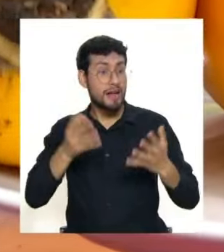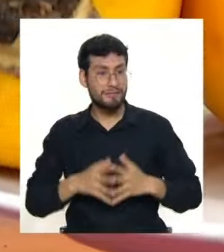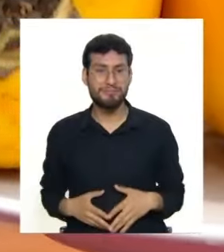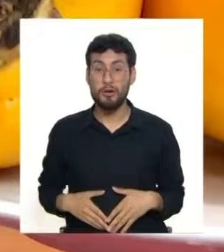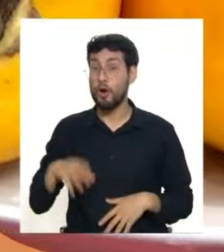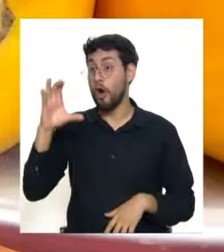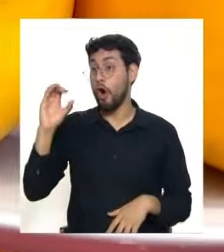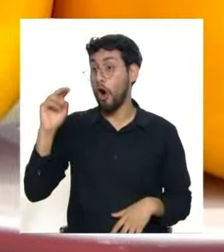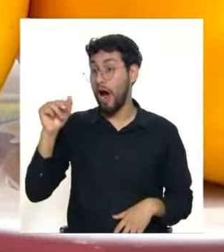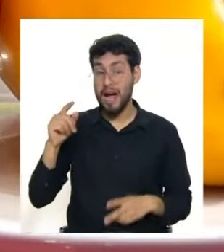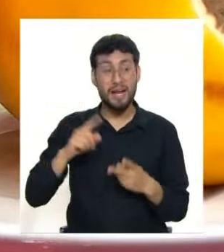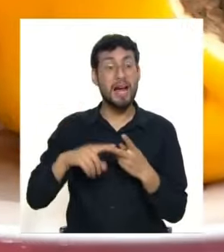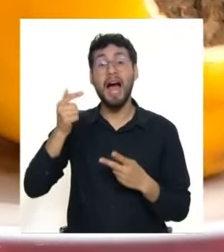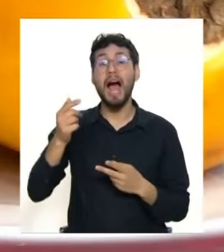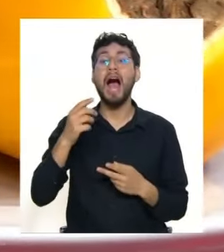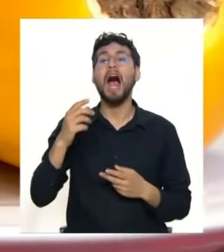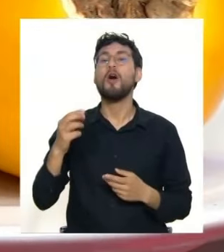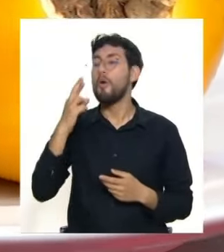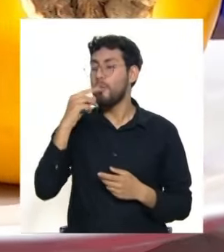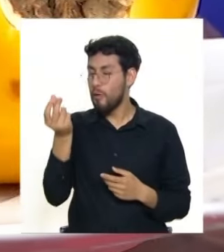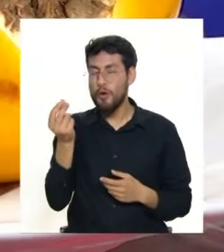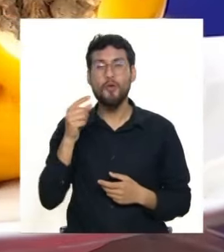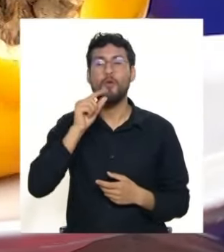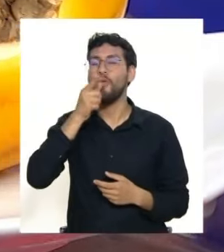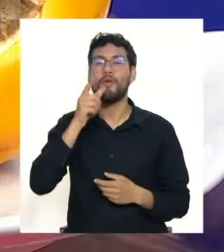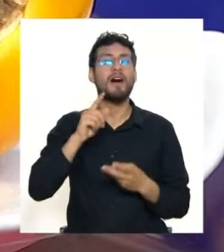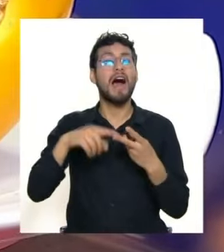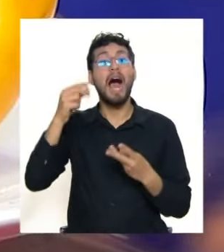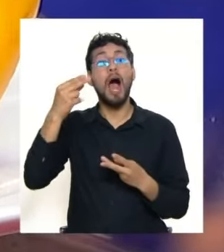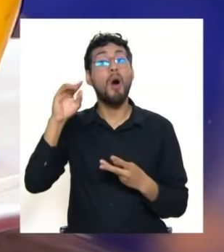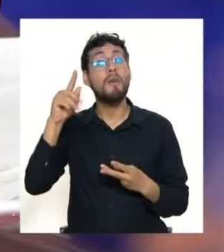Como la cocona, el aguaje, el aguaimanto.